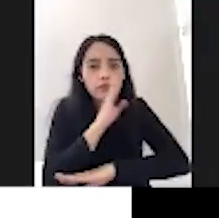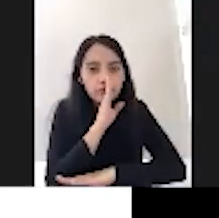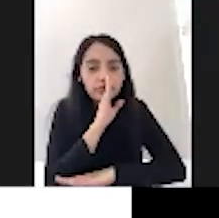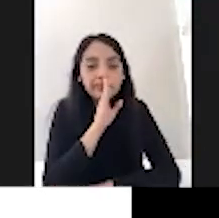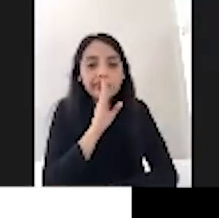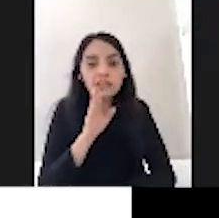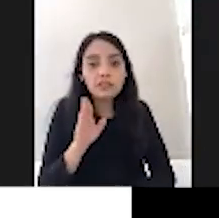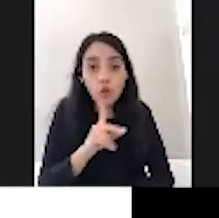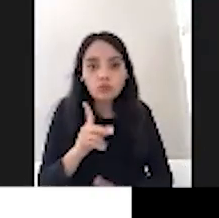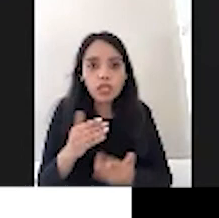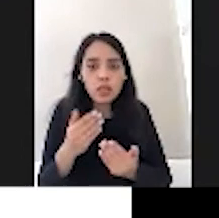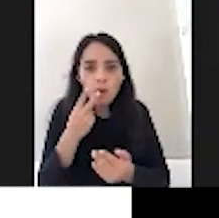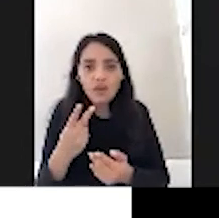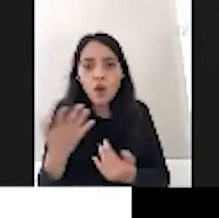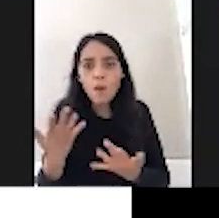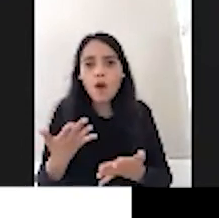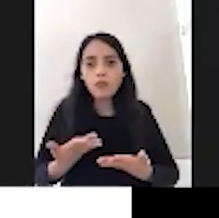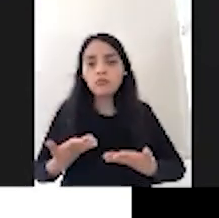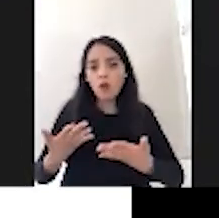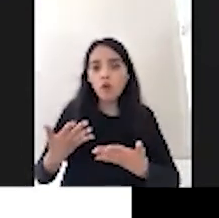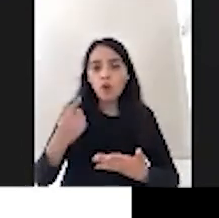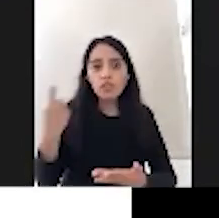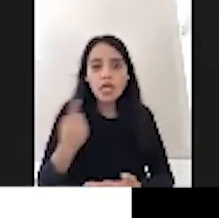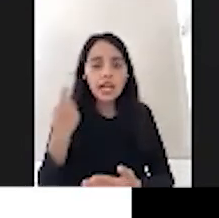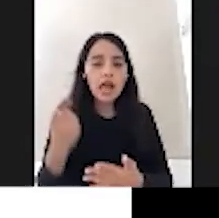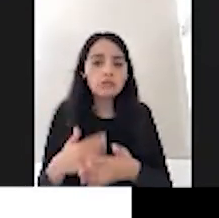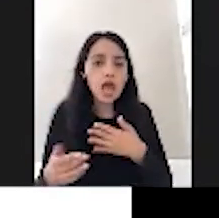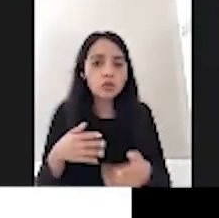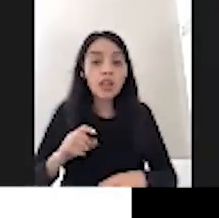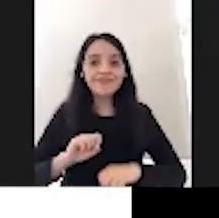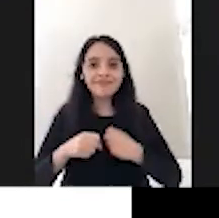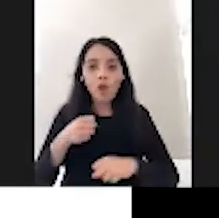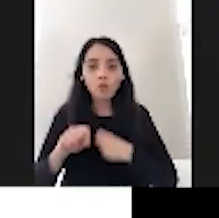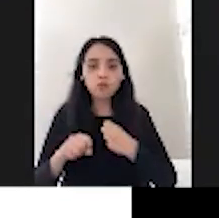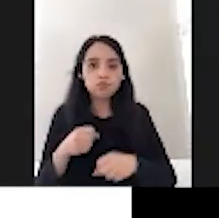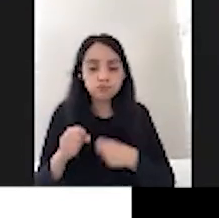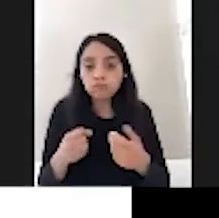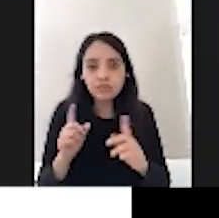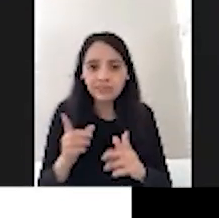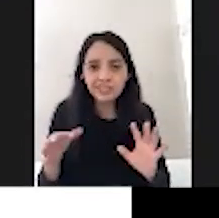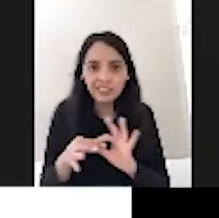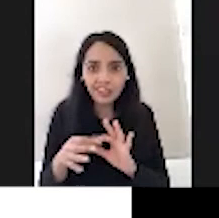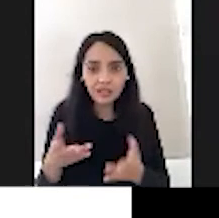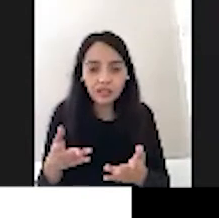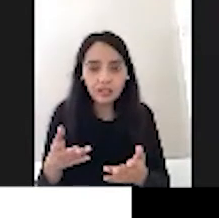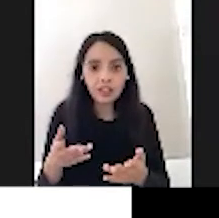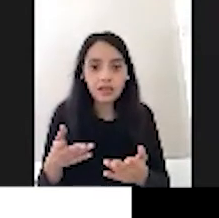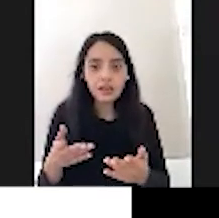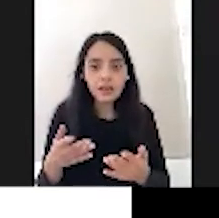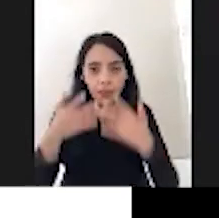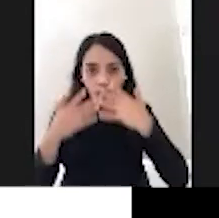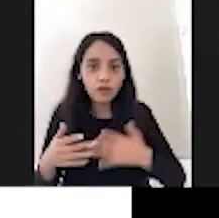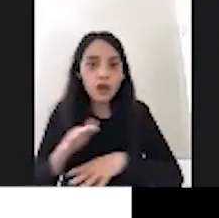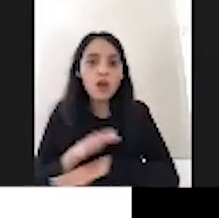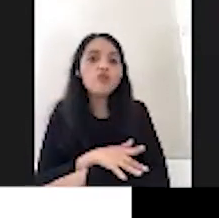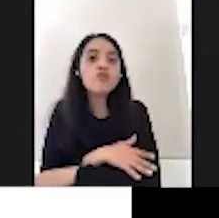una conducta general donde nuestros actos motores son intrínsecamente parte de nuestra sensorialidad y